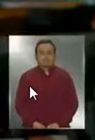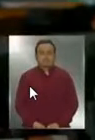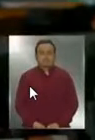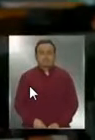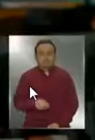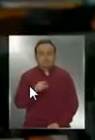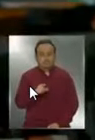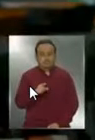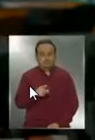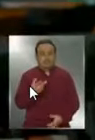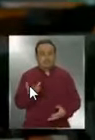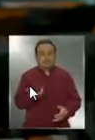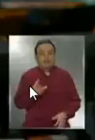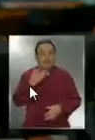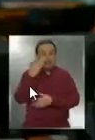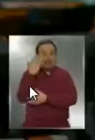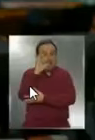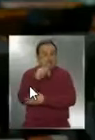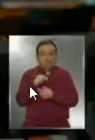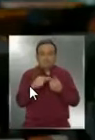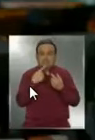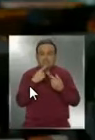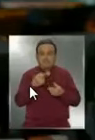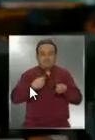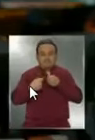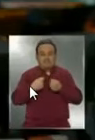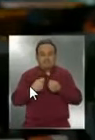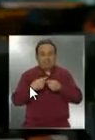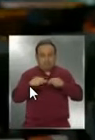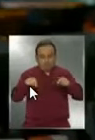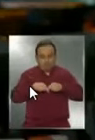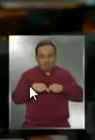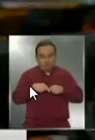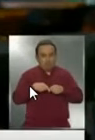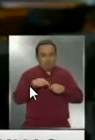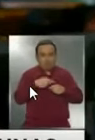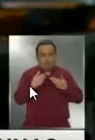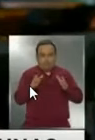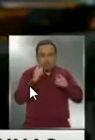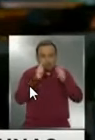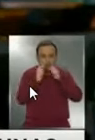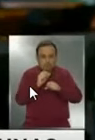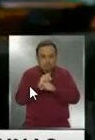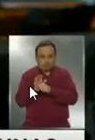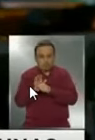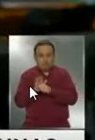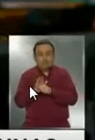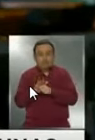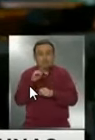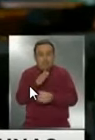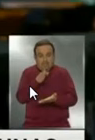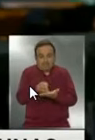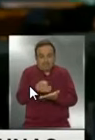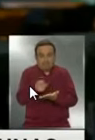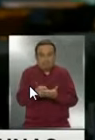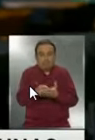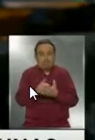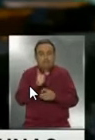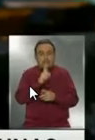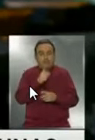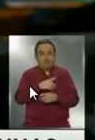Y en Paredones y La Serena se establecieron farmacias móviles para todos los grupos de riesgo del coronavirus, una medida que permite no arriesgar a